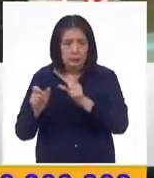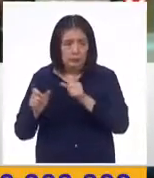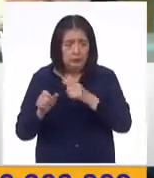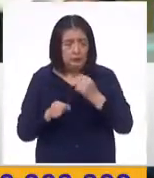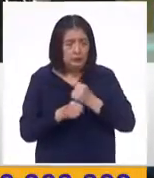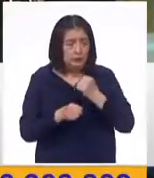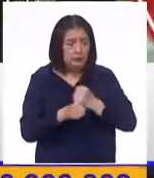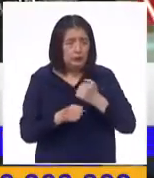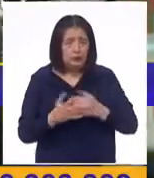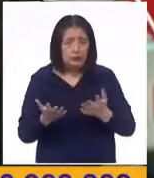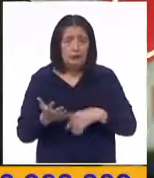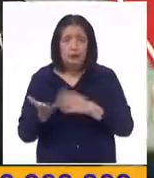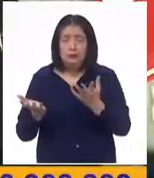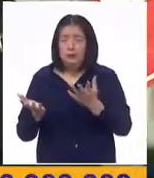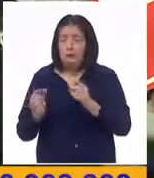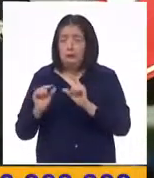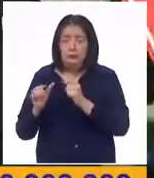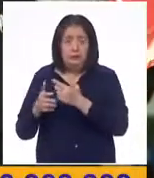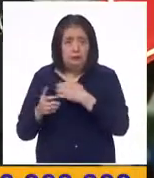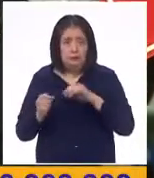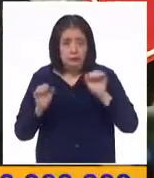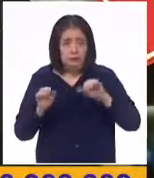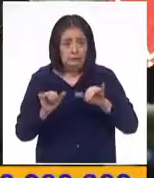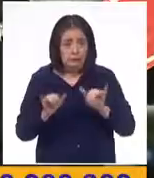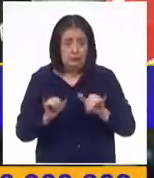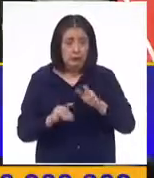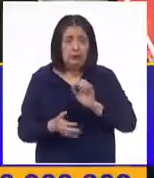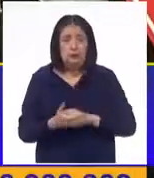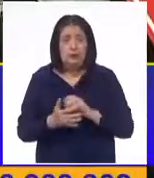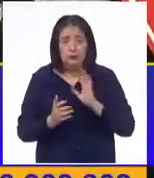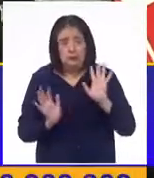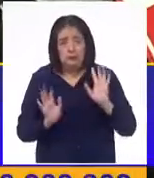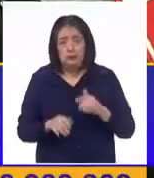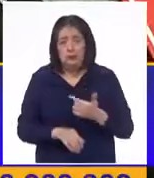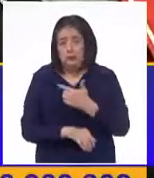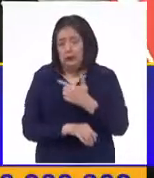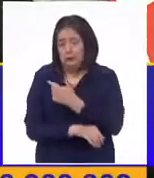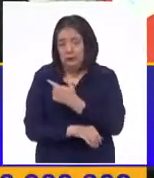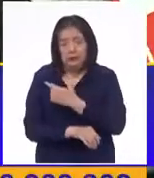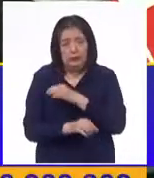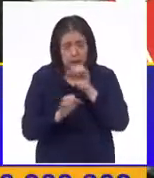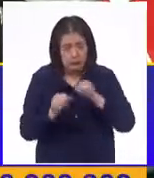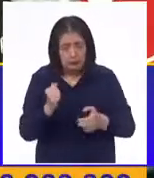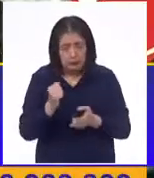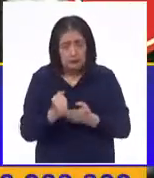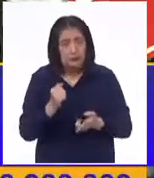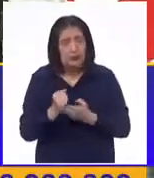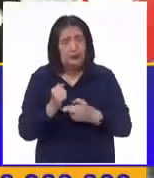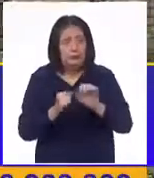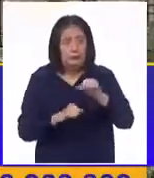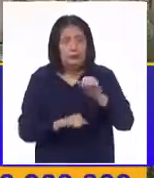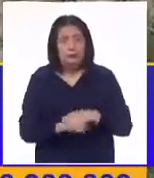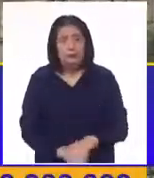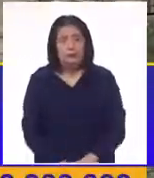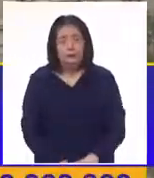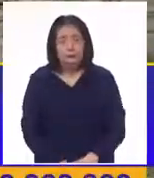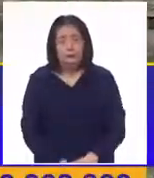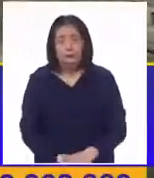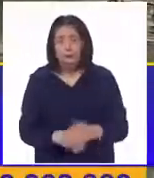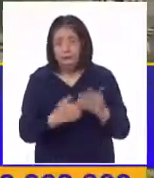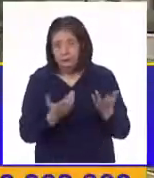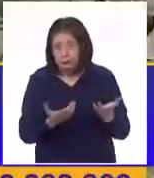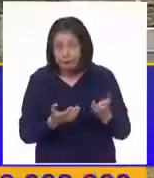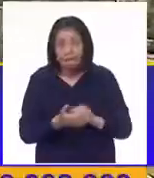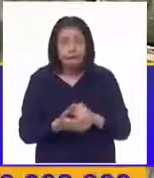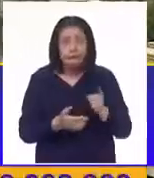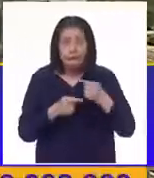servidoras públicas, de brigadistas, se queda. Así que la vacunación está garantizada. Y si bien aún